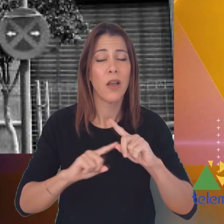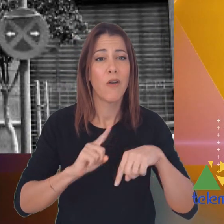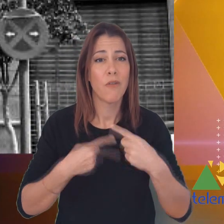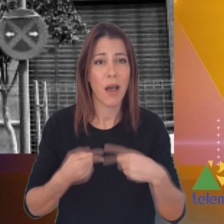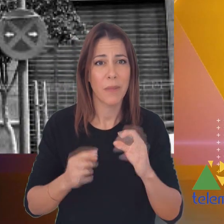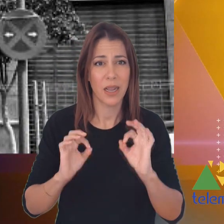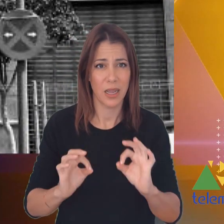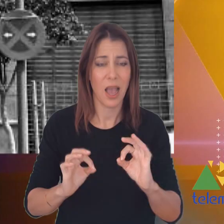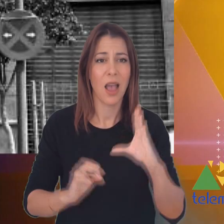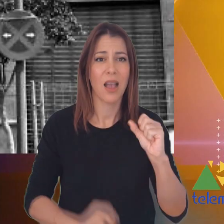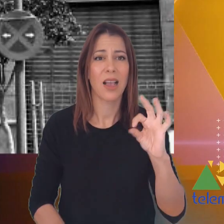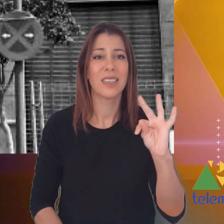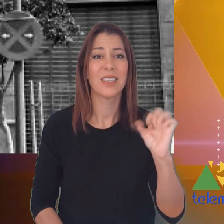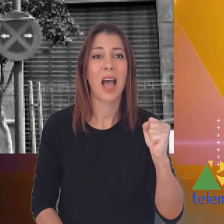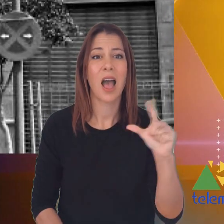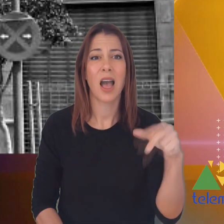Fernández Castani, aunque desde